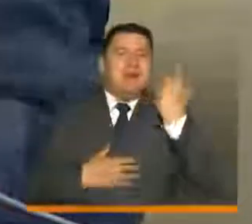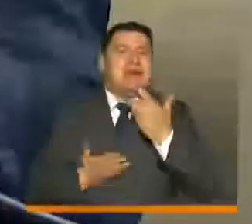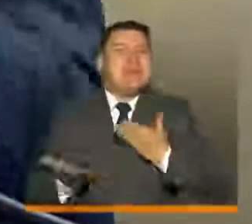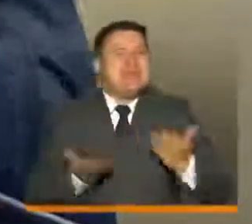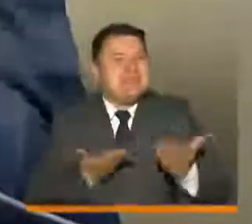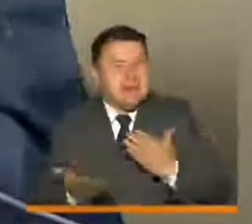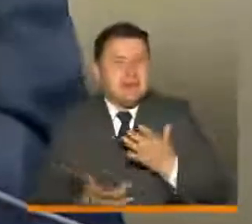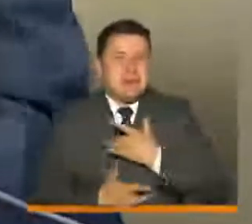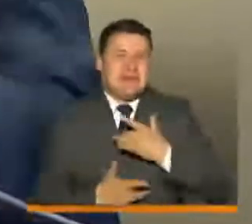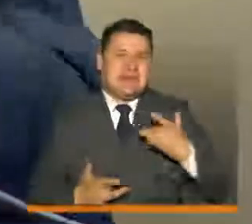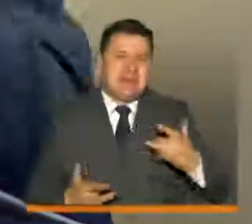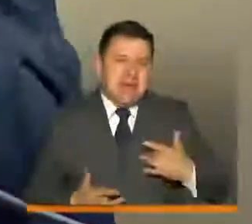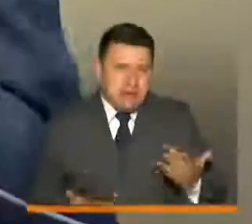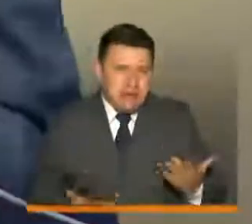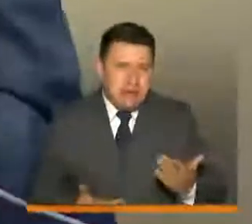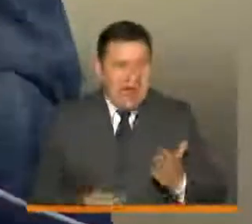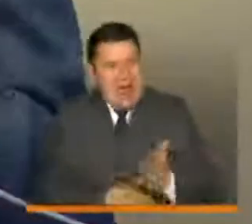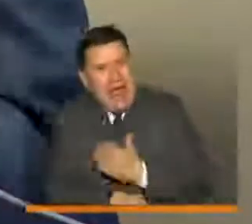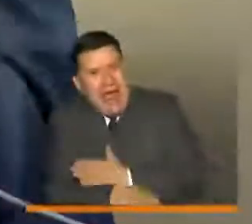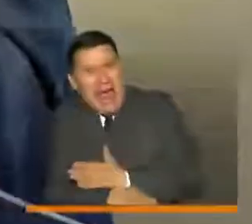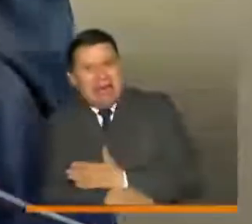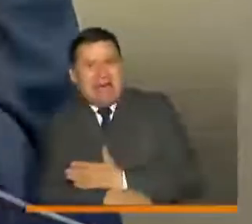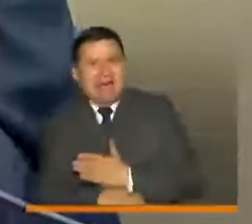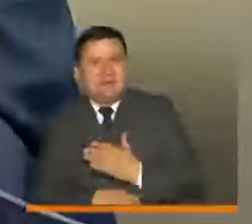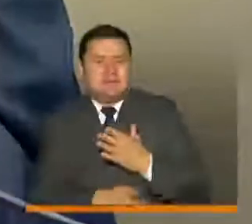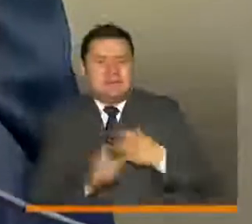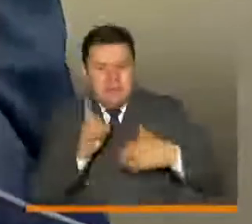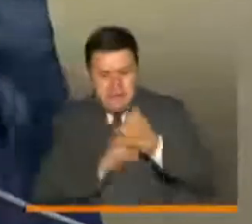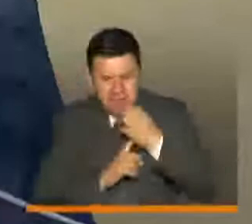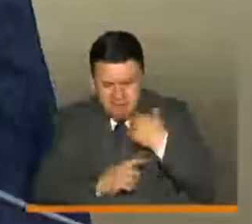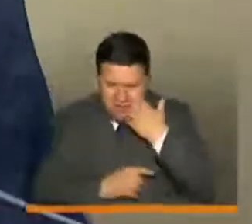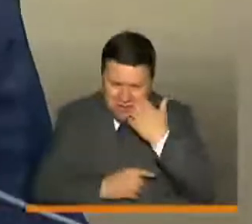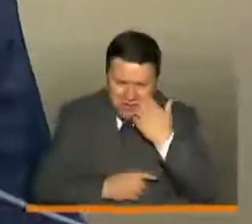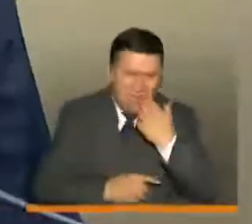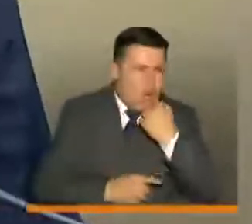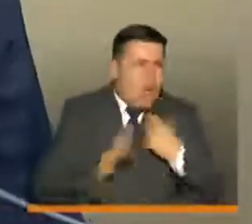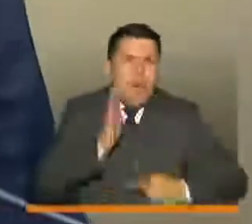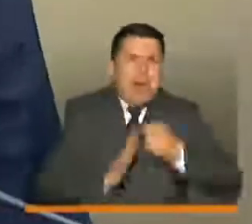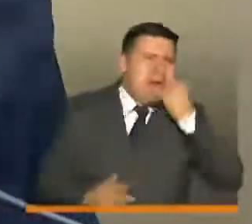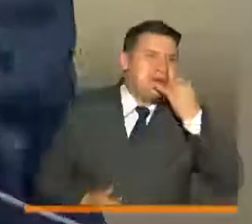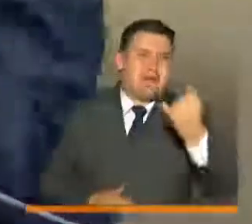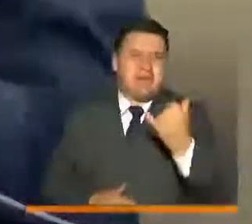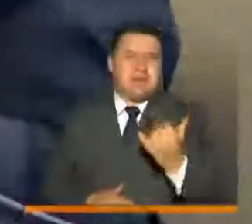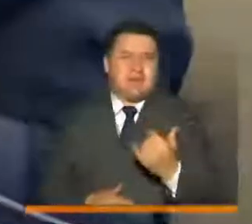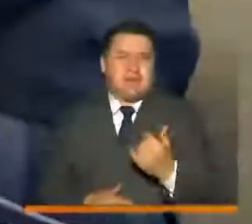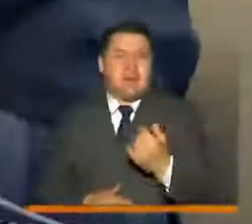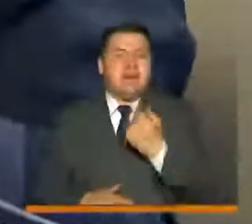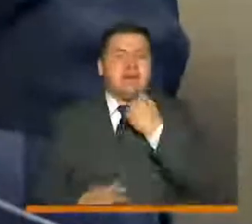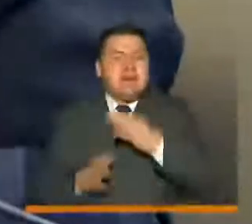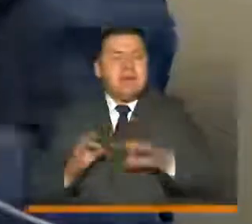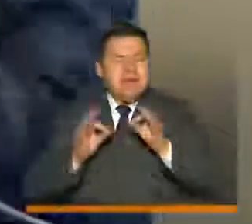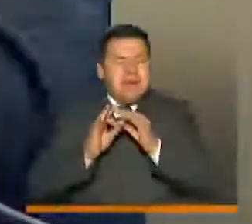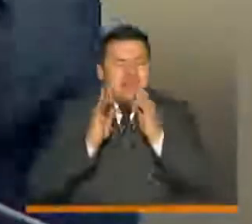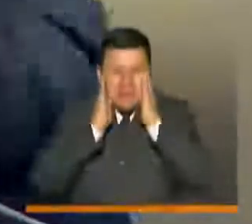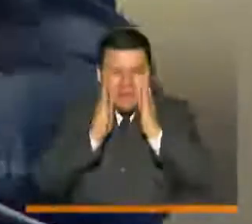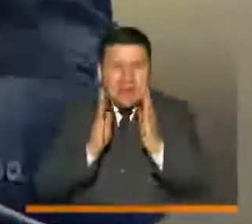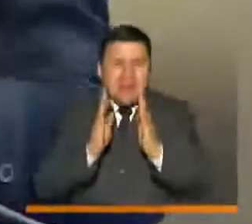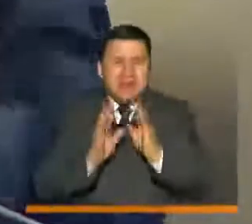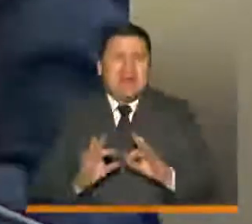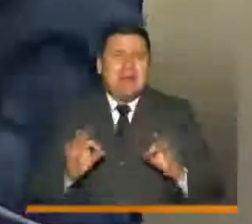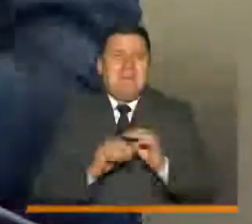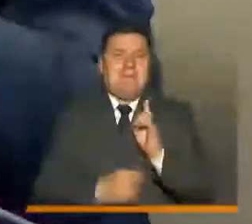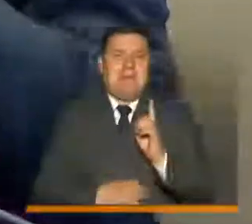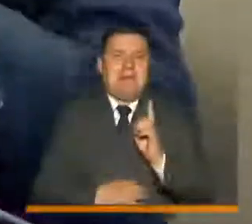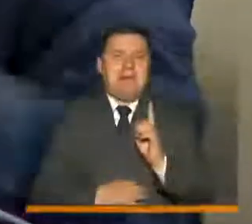servicios de salud oportunamente, detectar tempranamente, intervenir de manera precoz, lo que llamamos la atención primaria, es